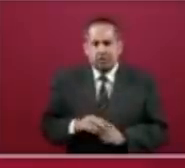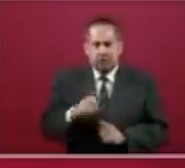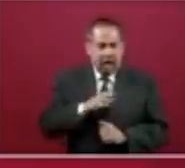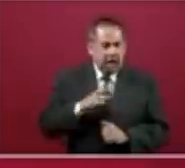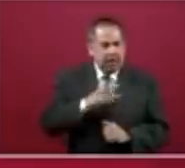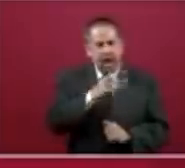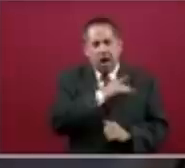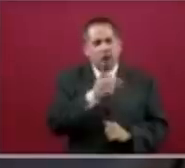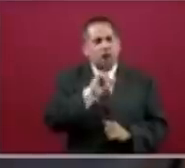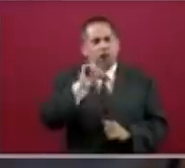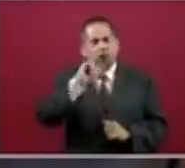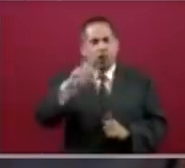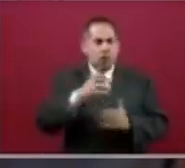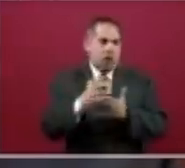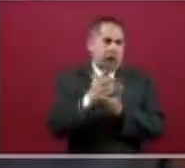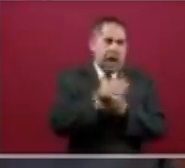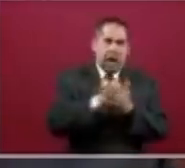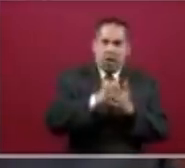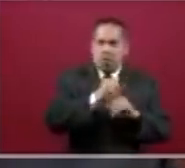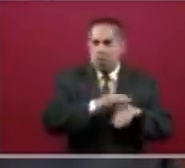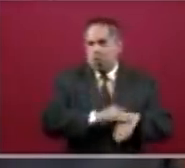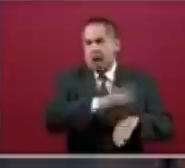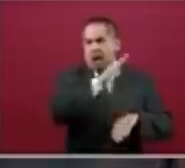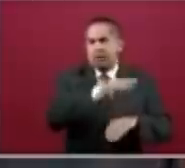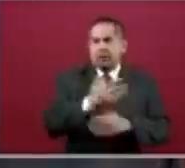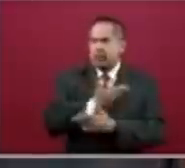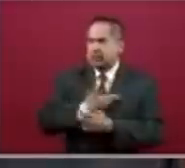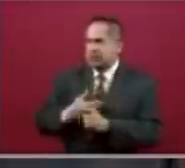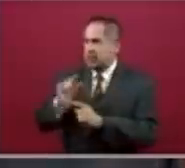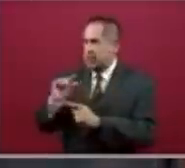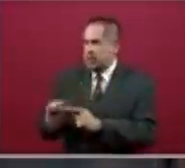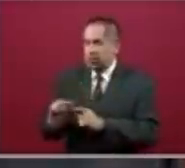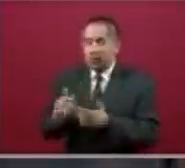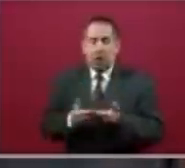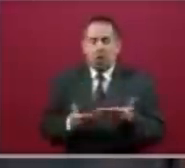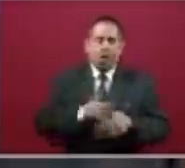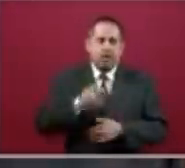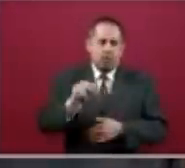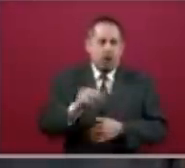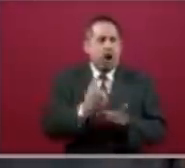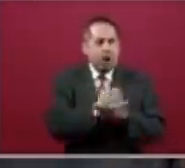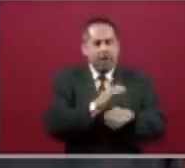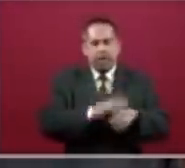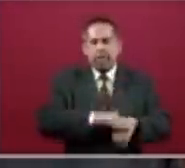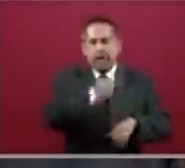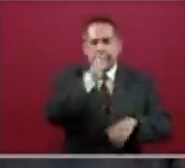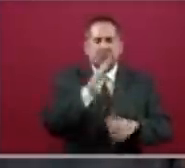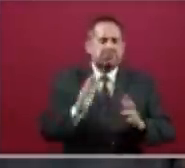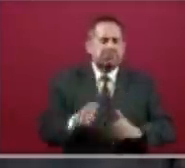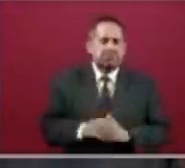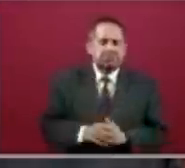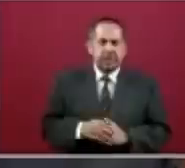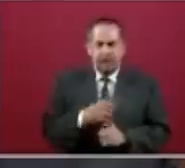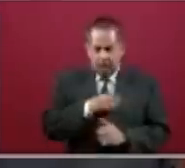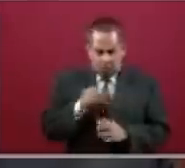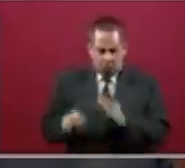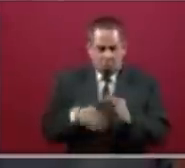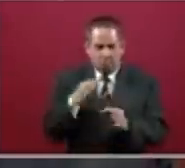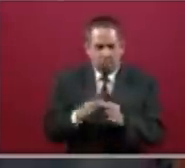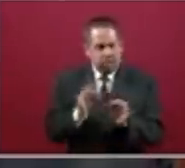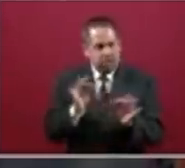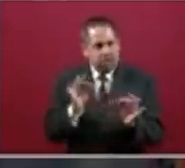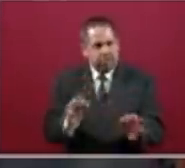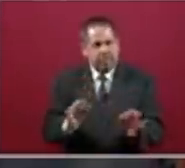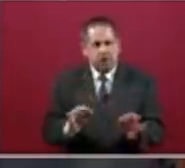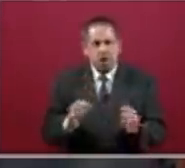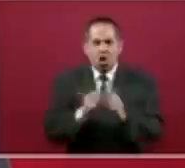habían funcionarios que ganaban más que el presidente, ahora no. Se está cumpliendo con